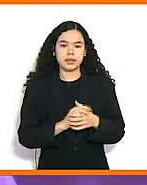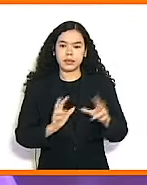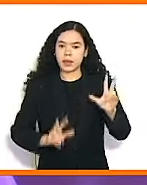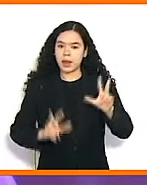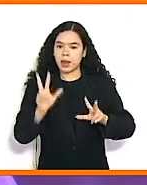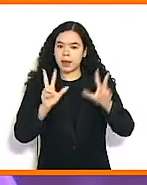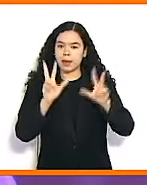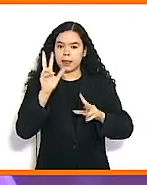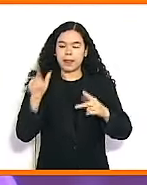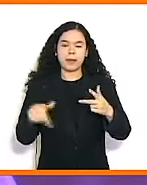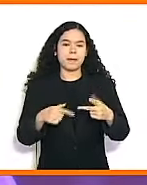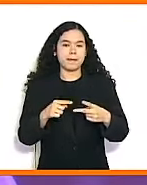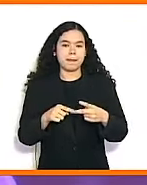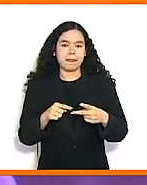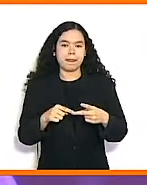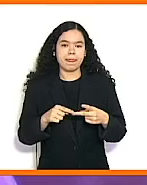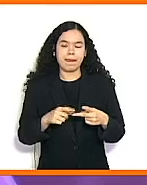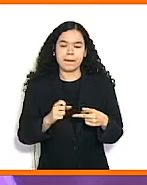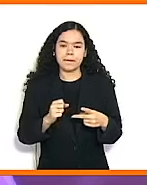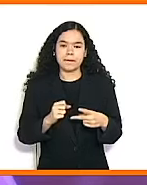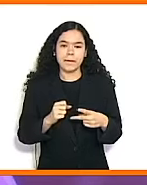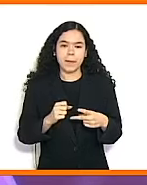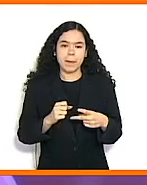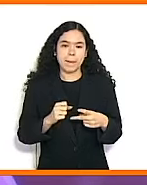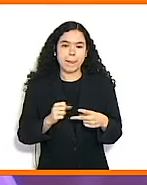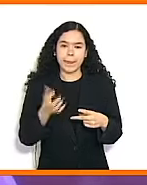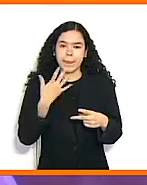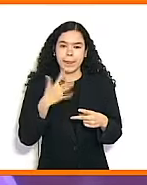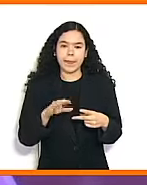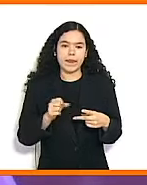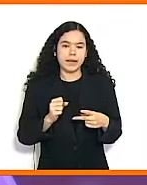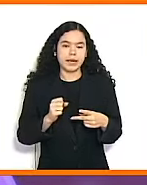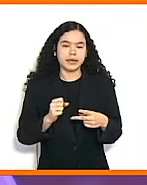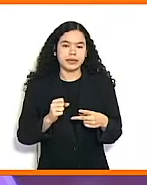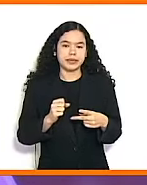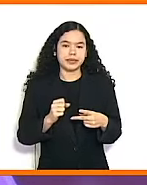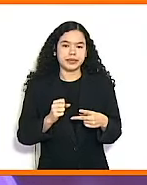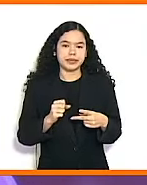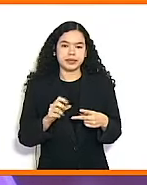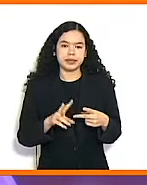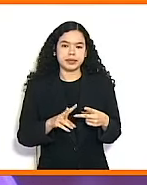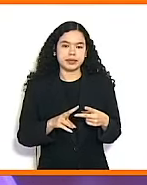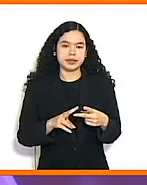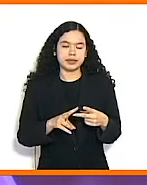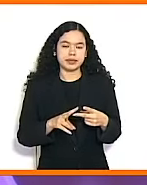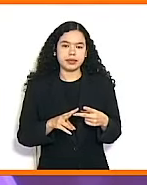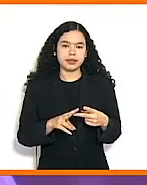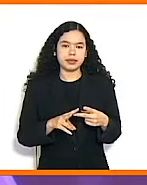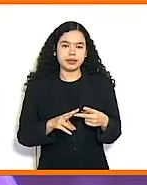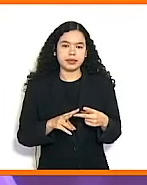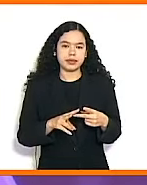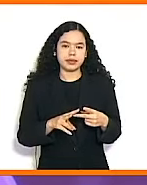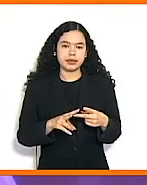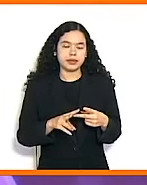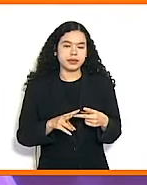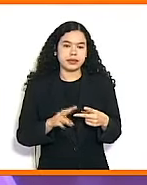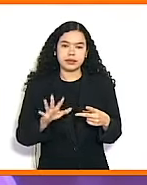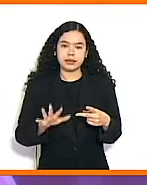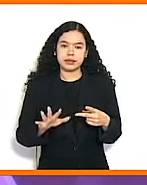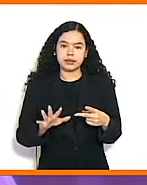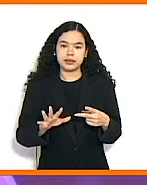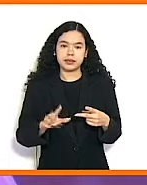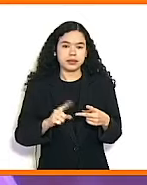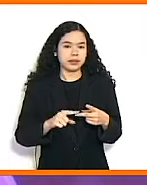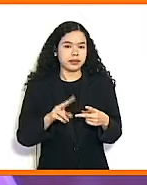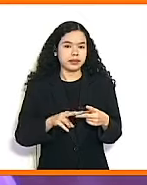En posición 2 daremos a conocer tu primer dígito, mucha suerte, porque este es el 2, segundo dígito. El 5, tu número